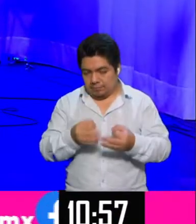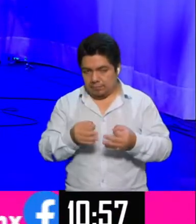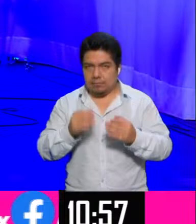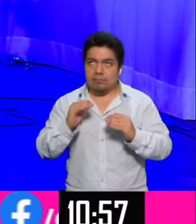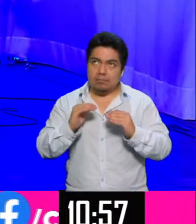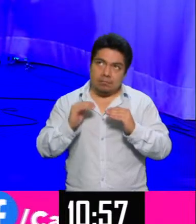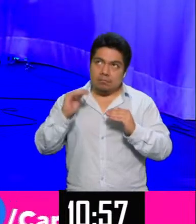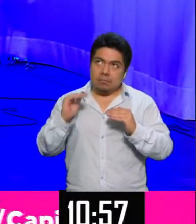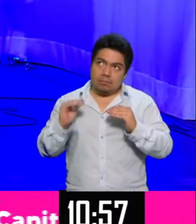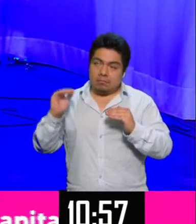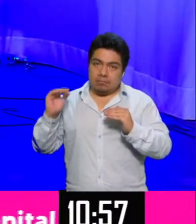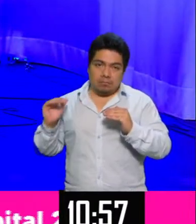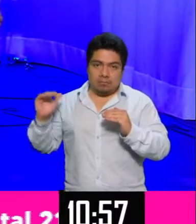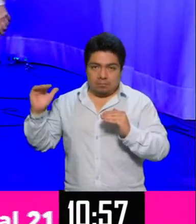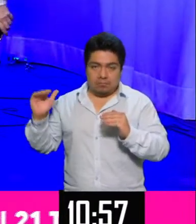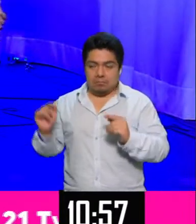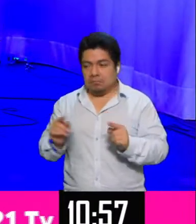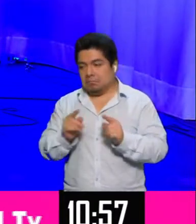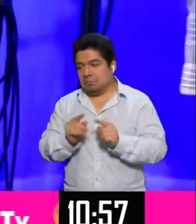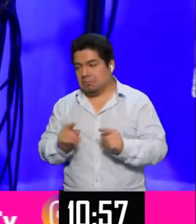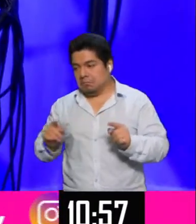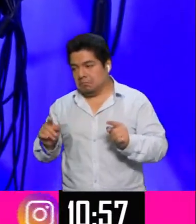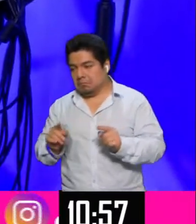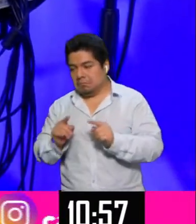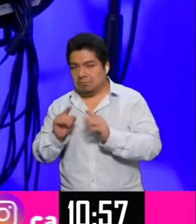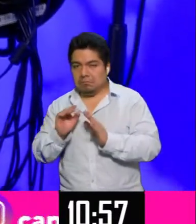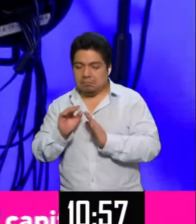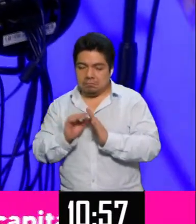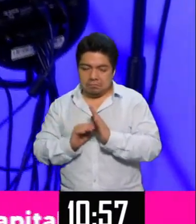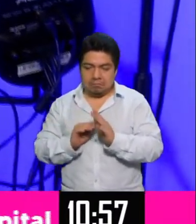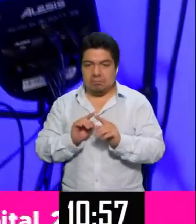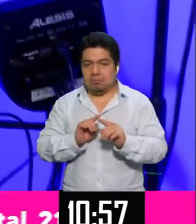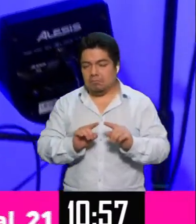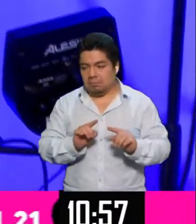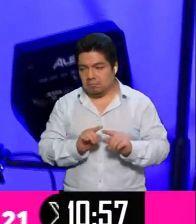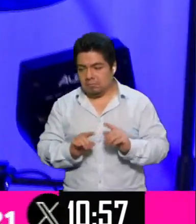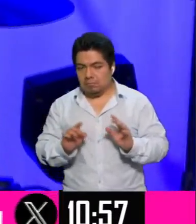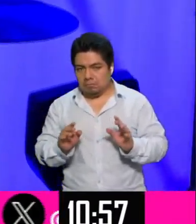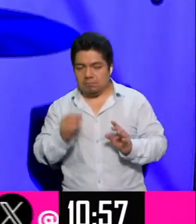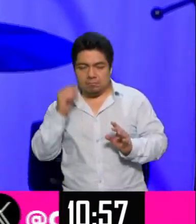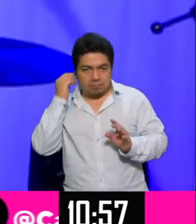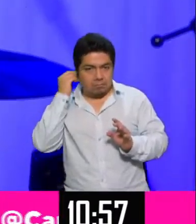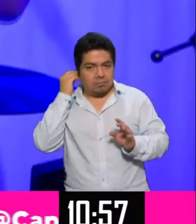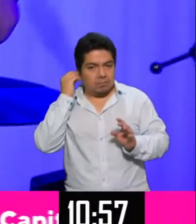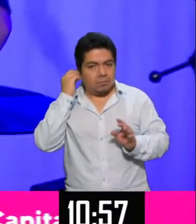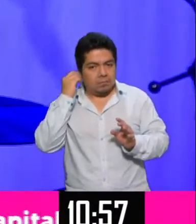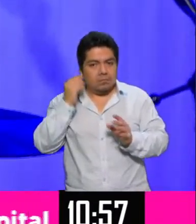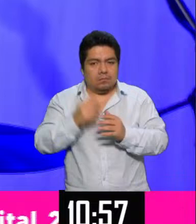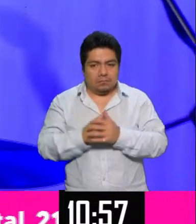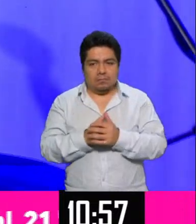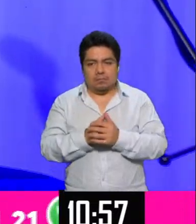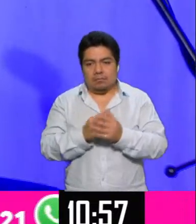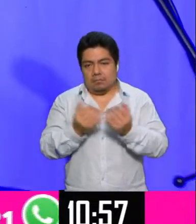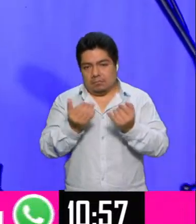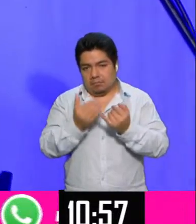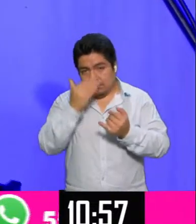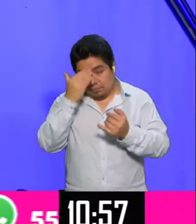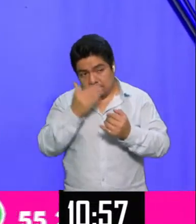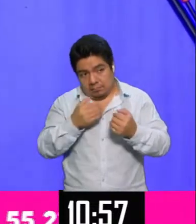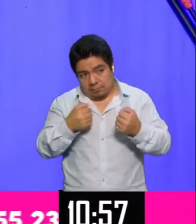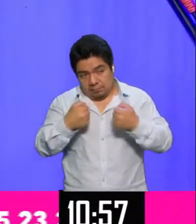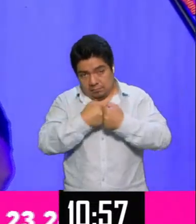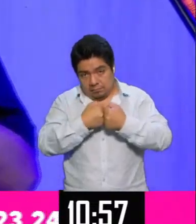Las tonalidades musicales son distintas, son tonos menores. Exacto, no y está ahorita happy, como... esto de la frontera es bien importante, ¿no? Pues